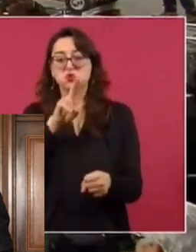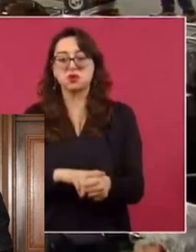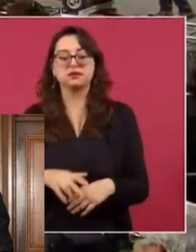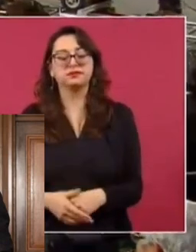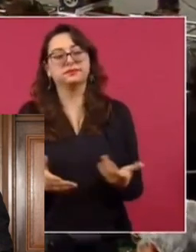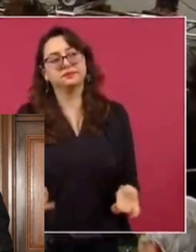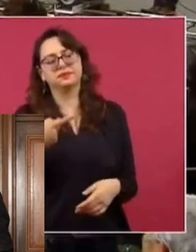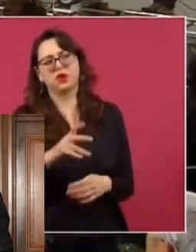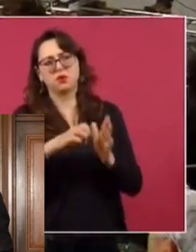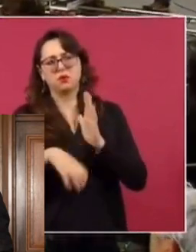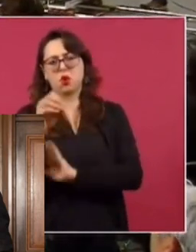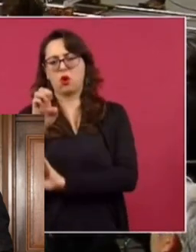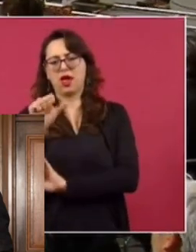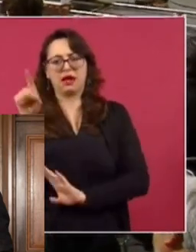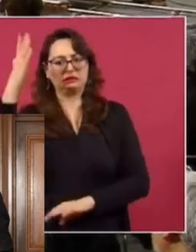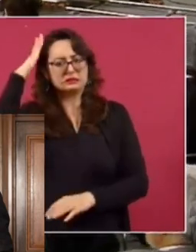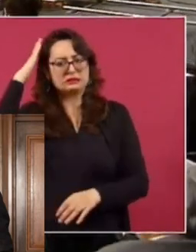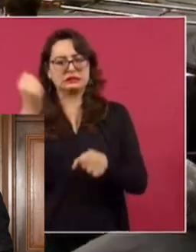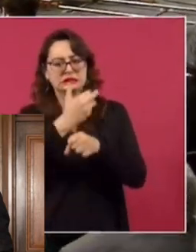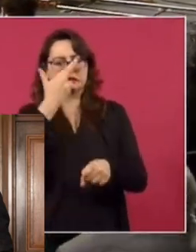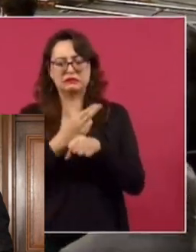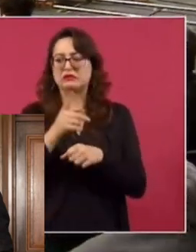en Venezuela